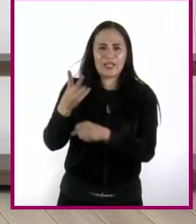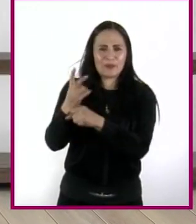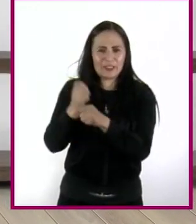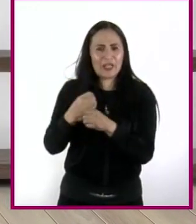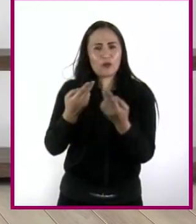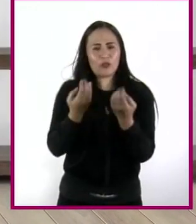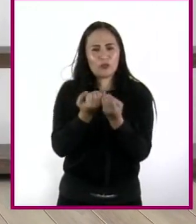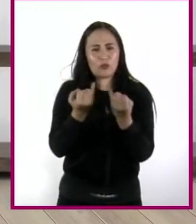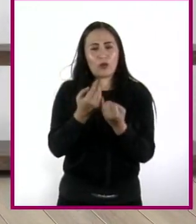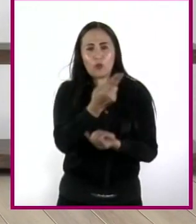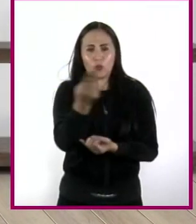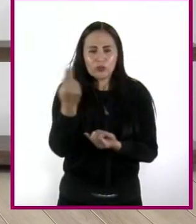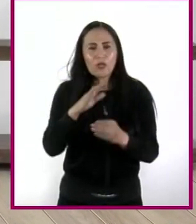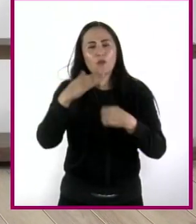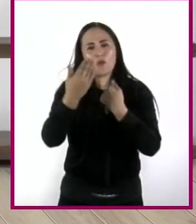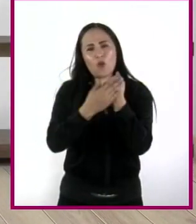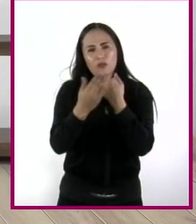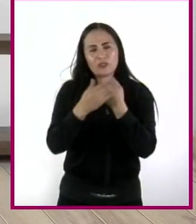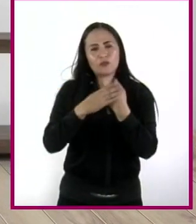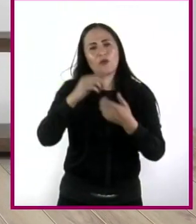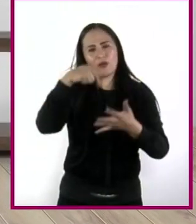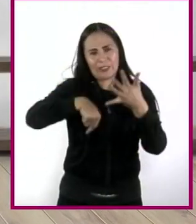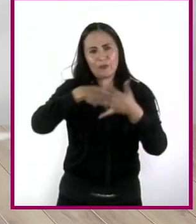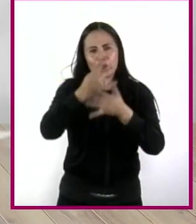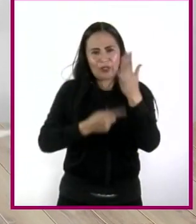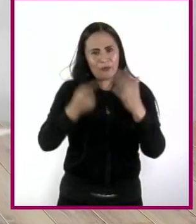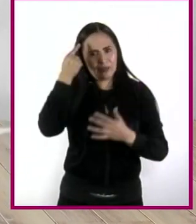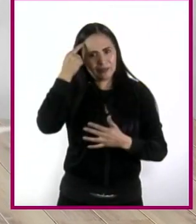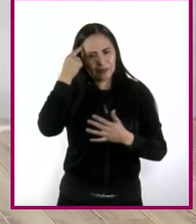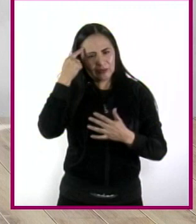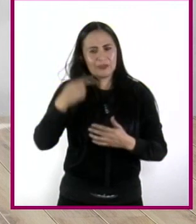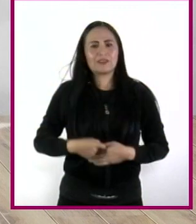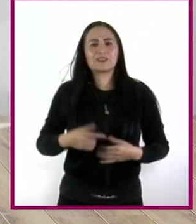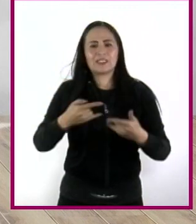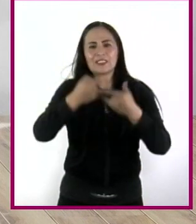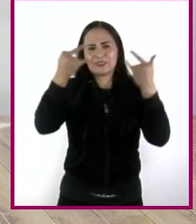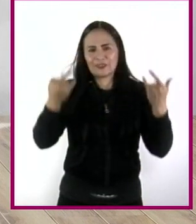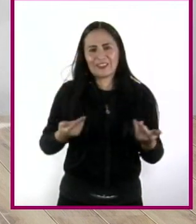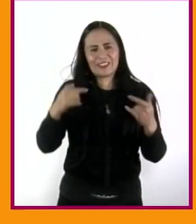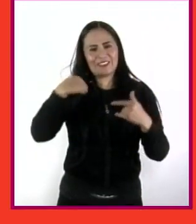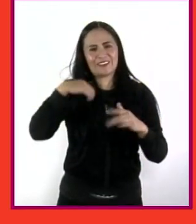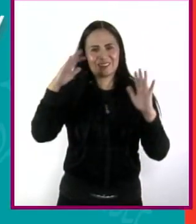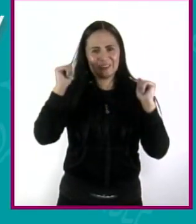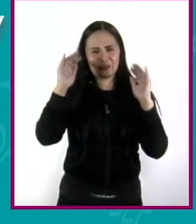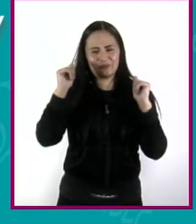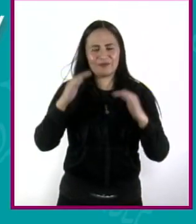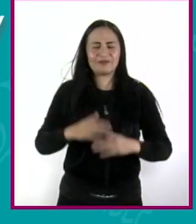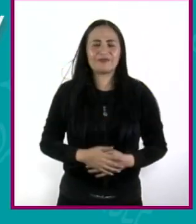invitamos a no perderse nuestro próximo capítulo de Conciencia Histórica. Yo soy Rodrigo, hasta pronto.